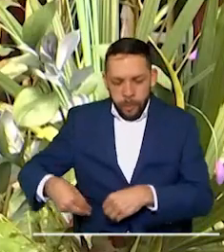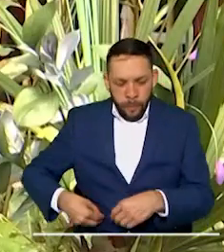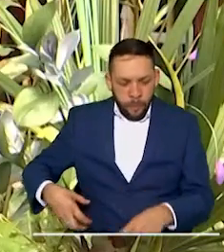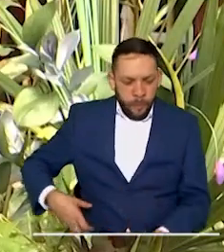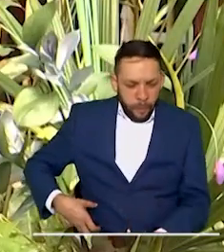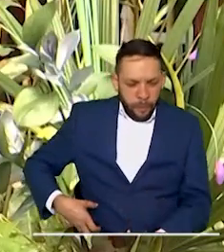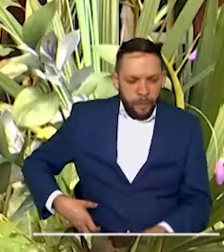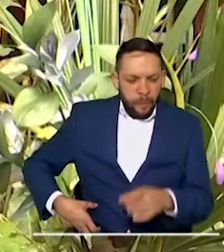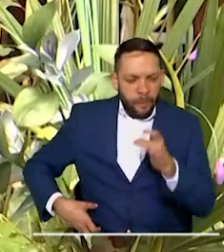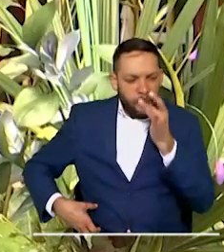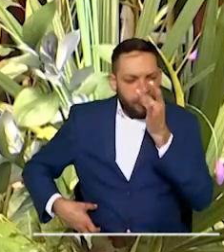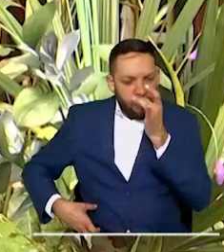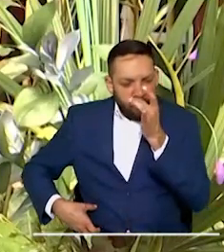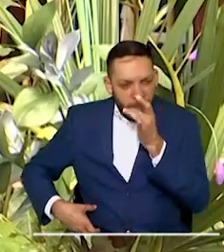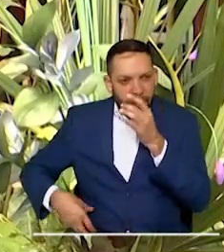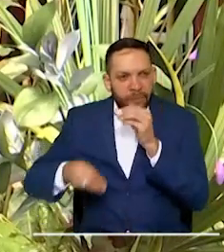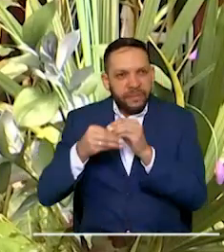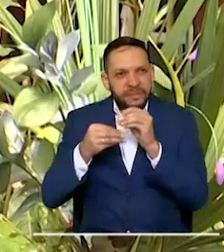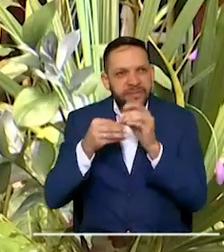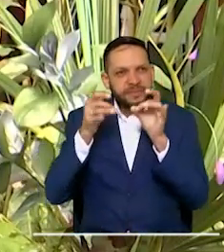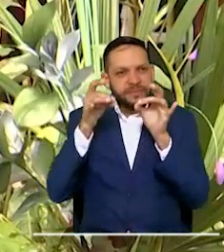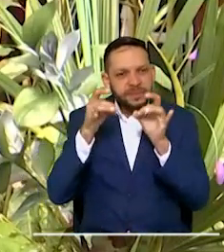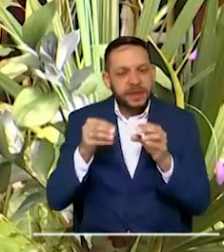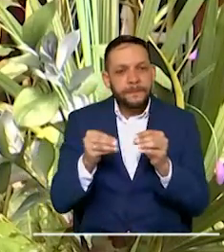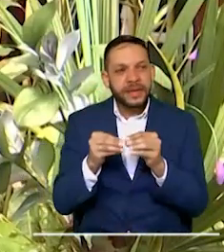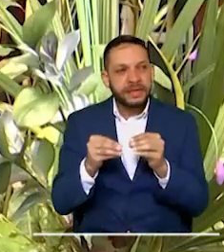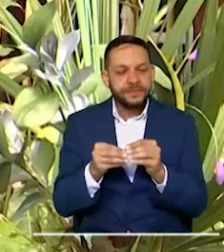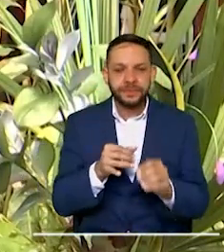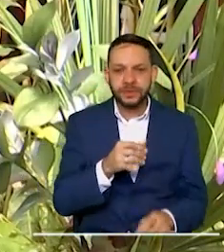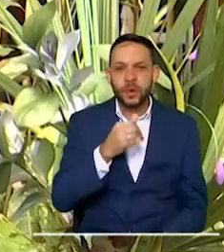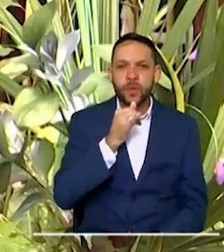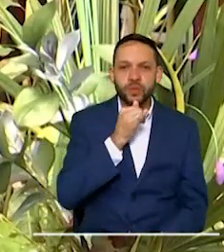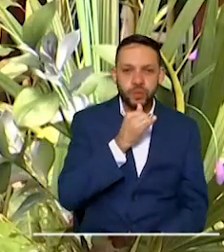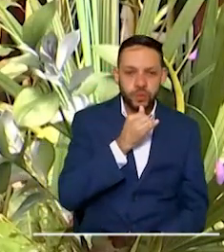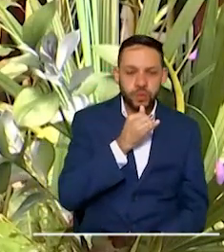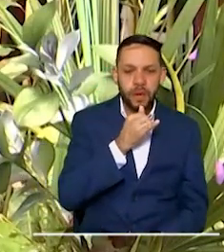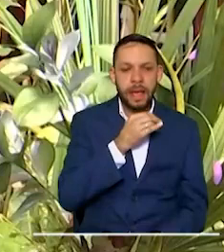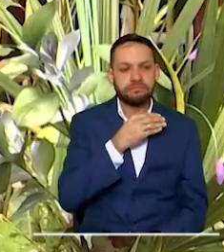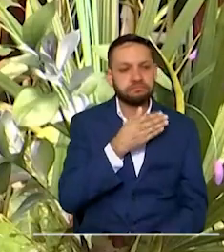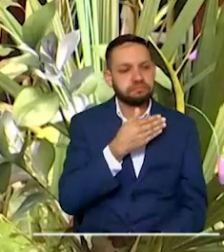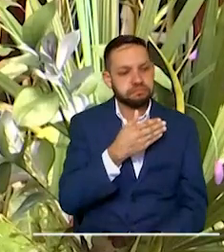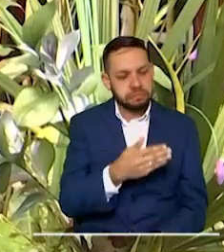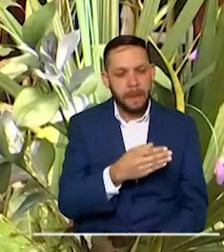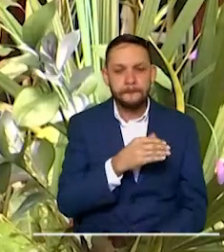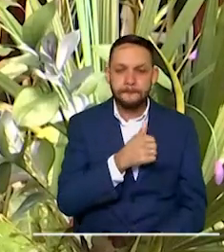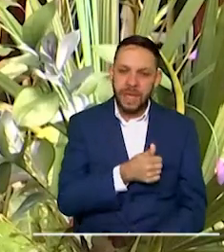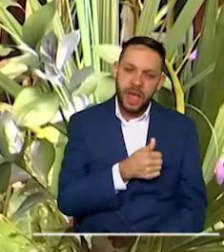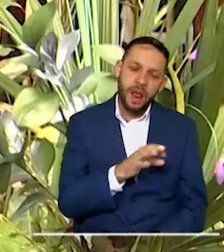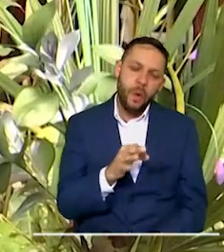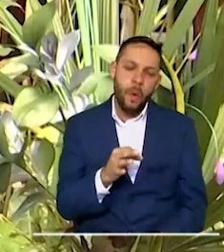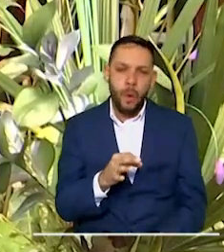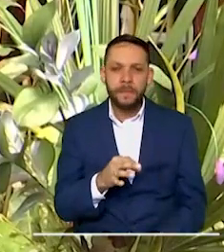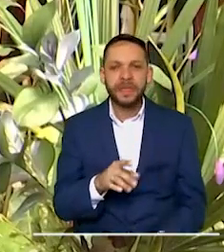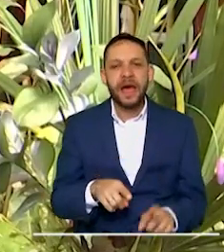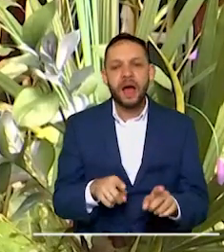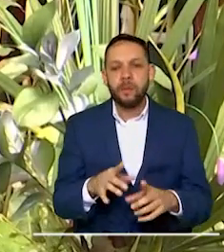dolorosos, sino también vemos cómo están drenando, si están almacenando líquido, no hay un buen